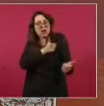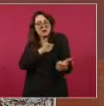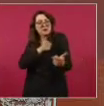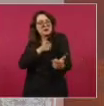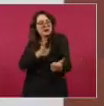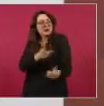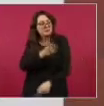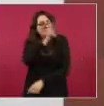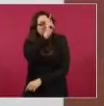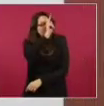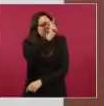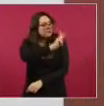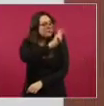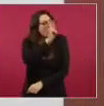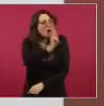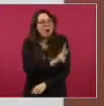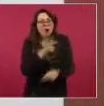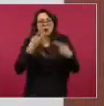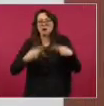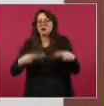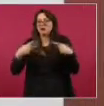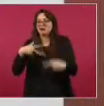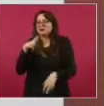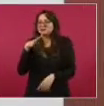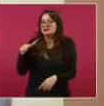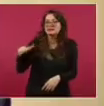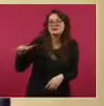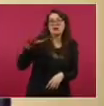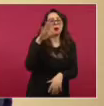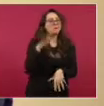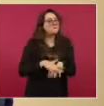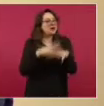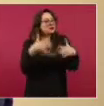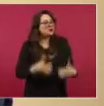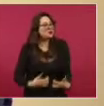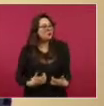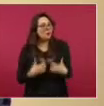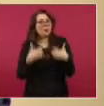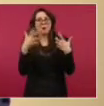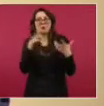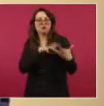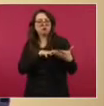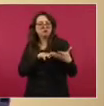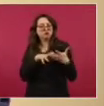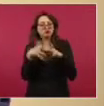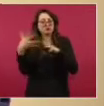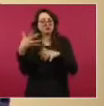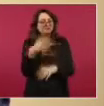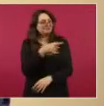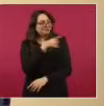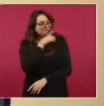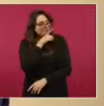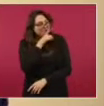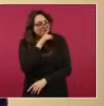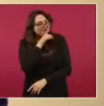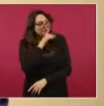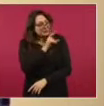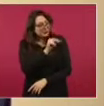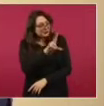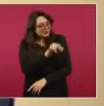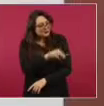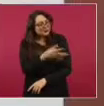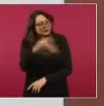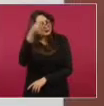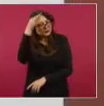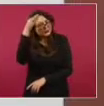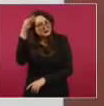causaría grande escándalo en el país, que les aplique el juez todo el rigor